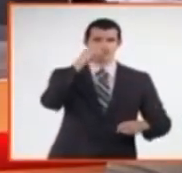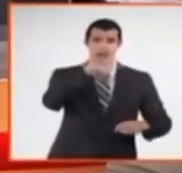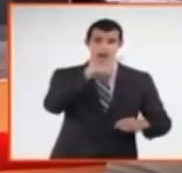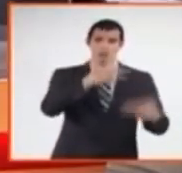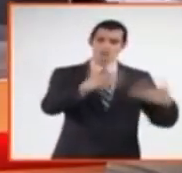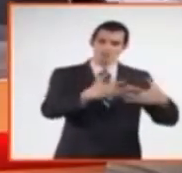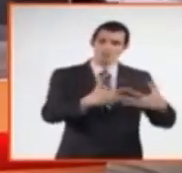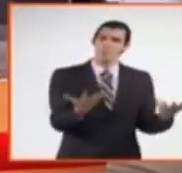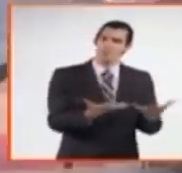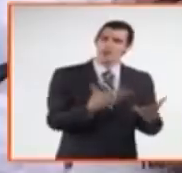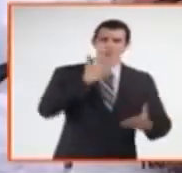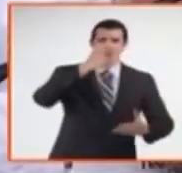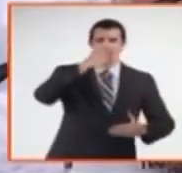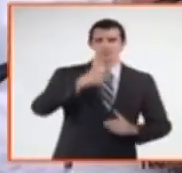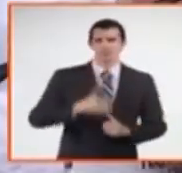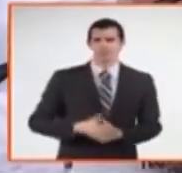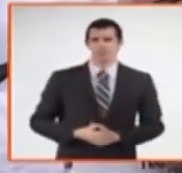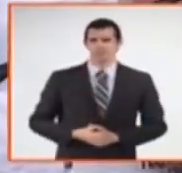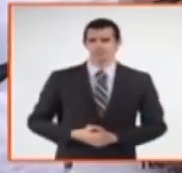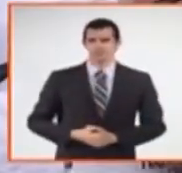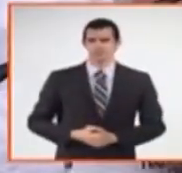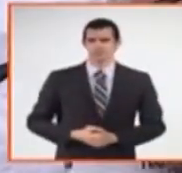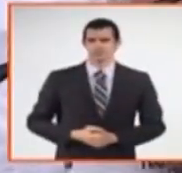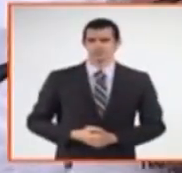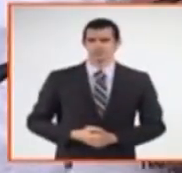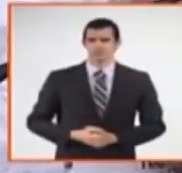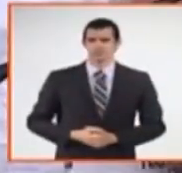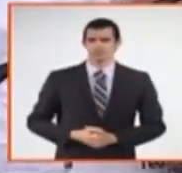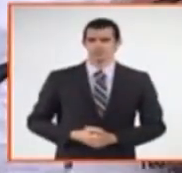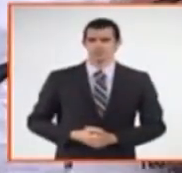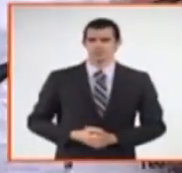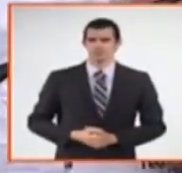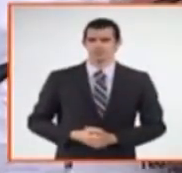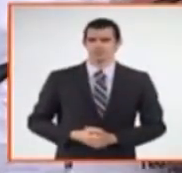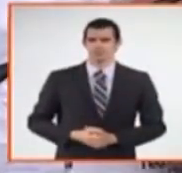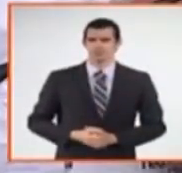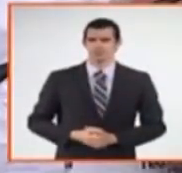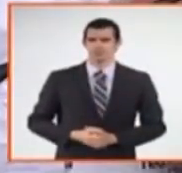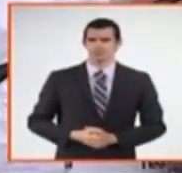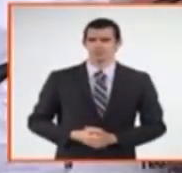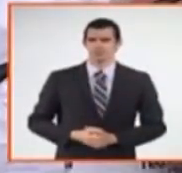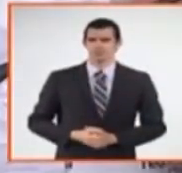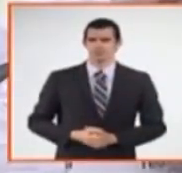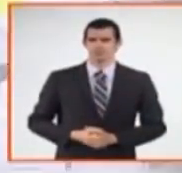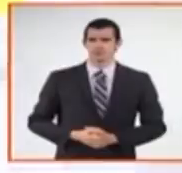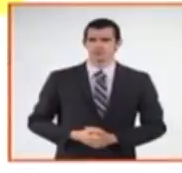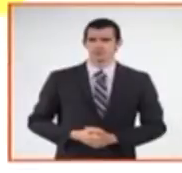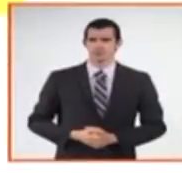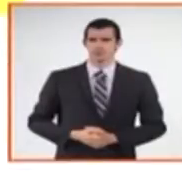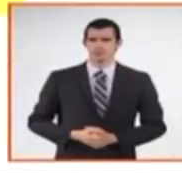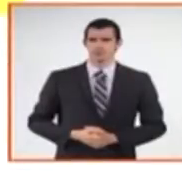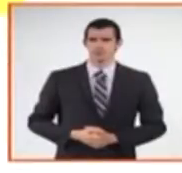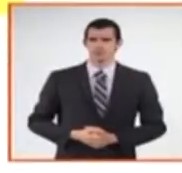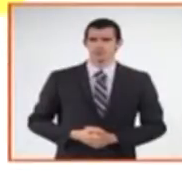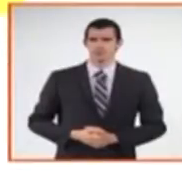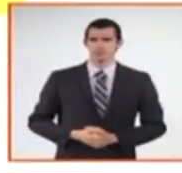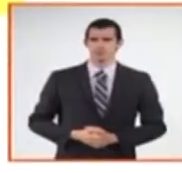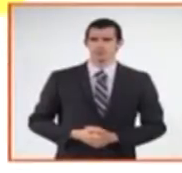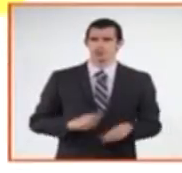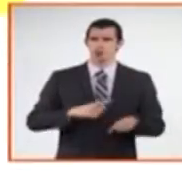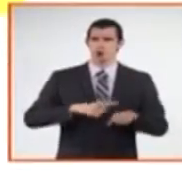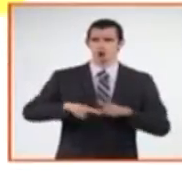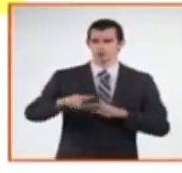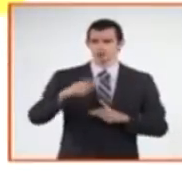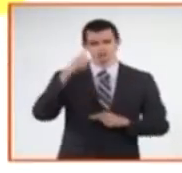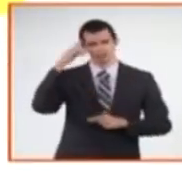entonces grande y bueno aquí aparece también una publicación internacional este otro dato que a